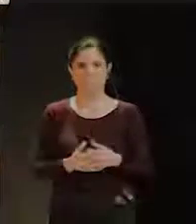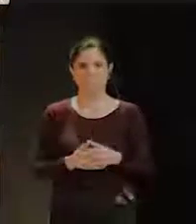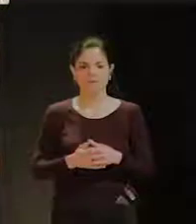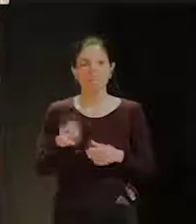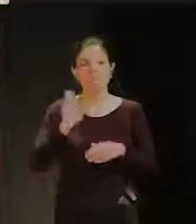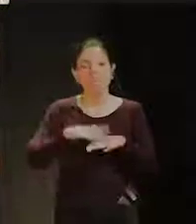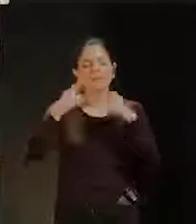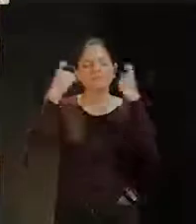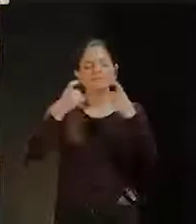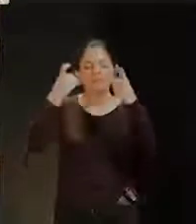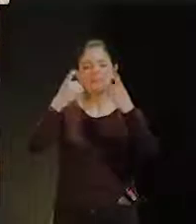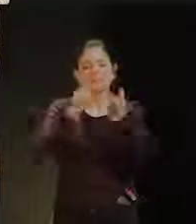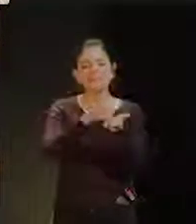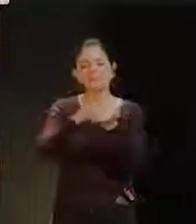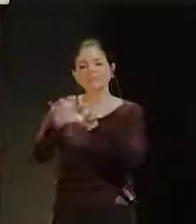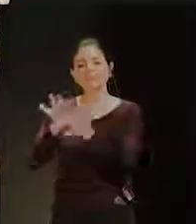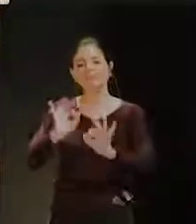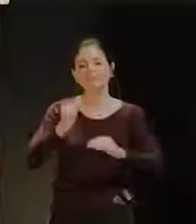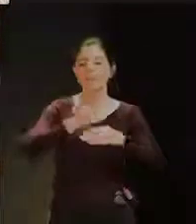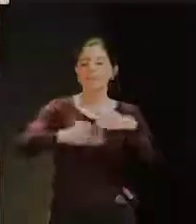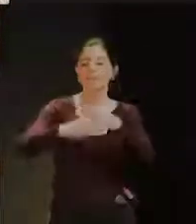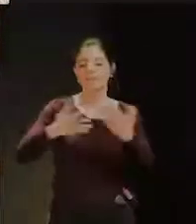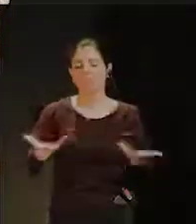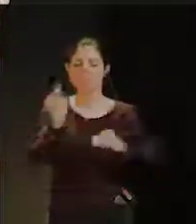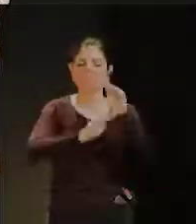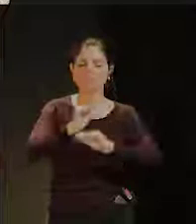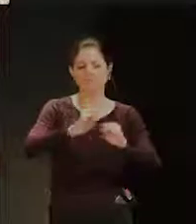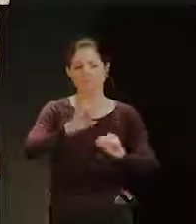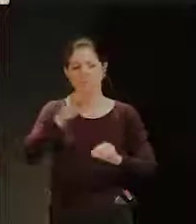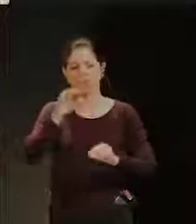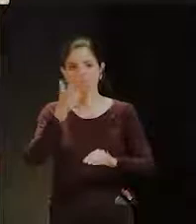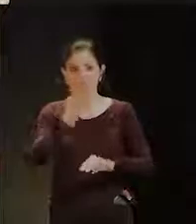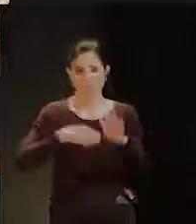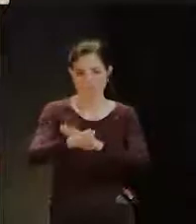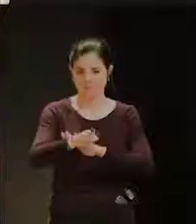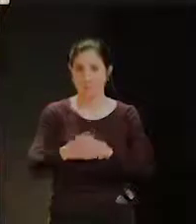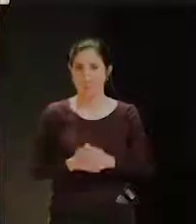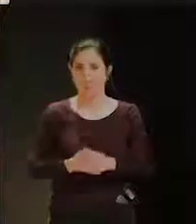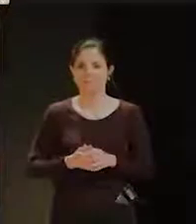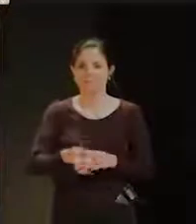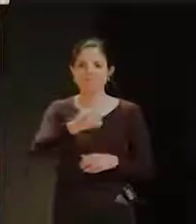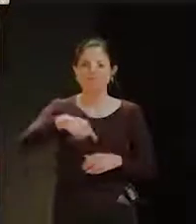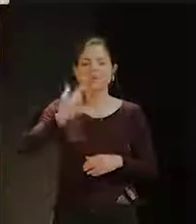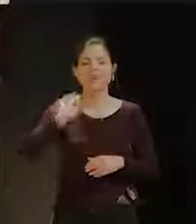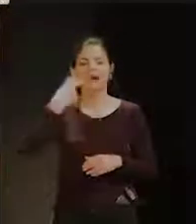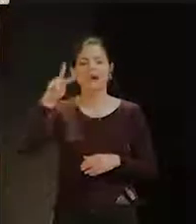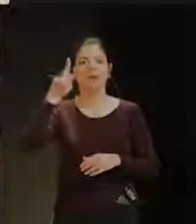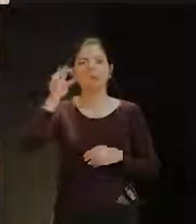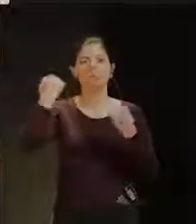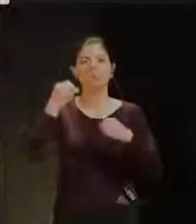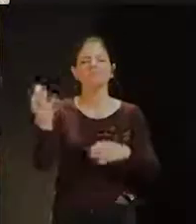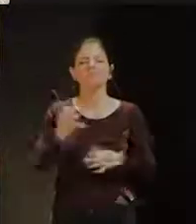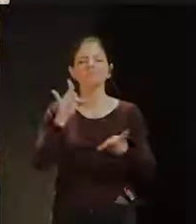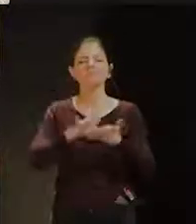para intentar eliminar potenciales barreras y buscar soluciones prácticas. Nuestra experiencia práctica